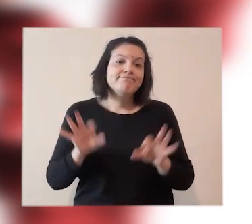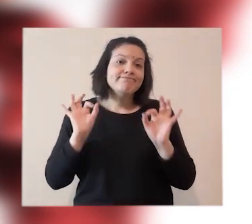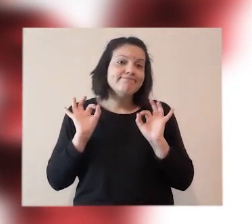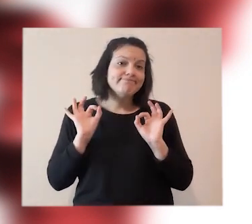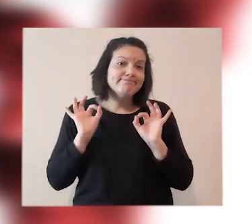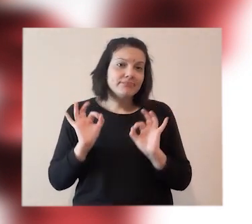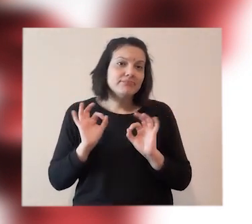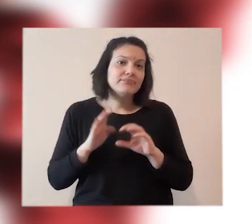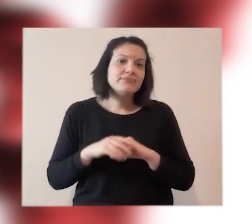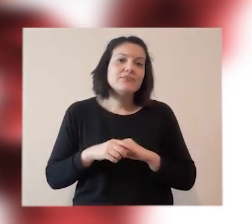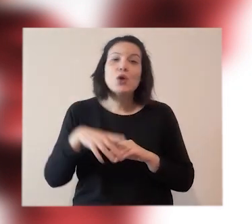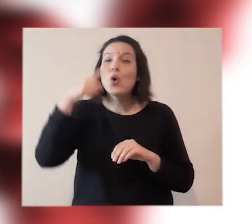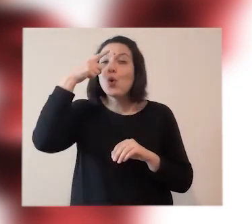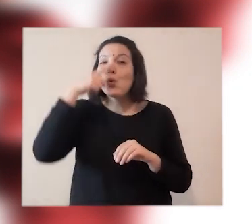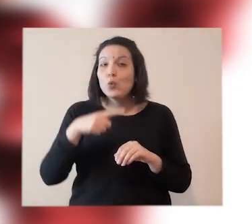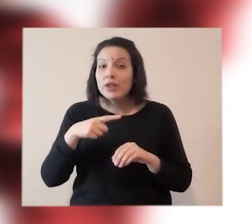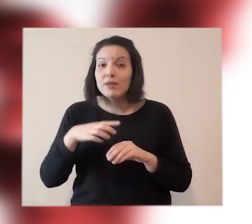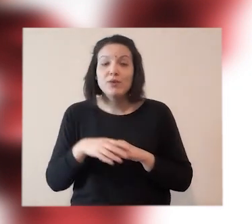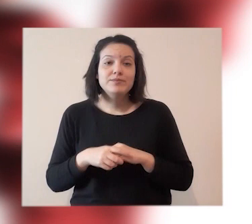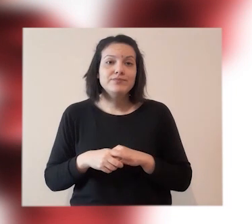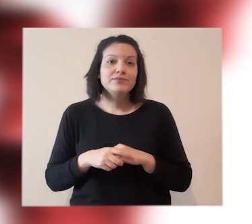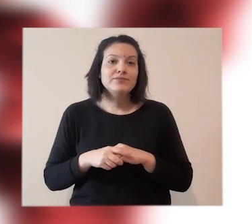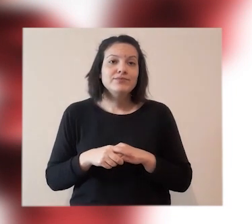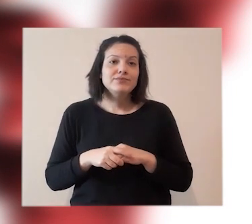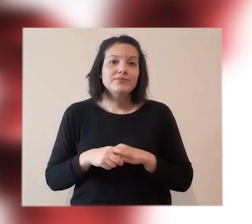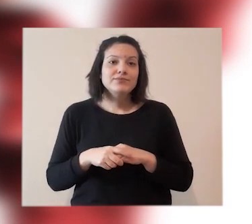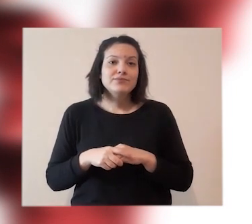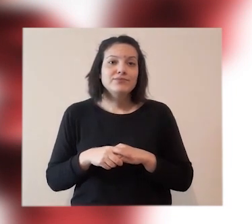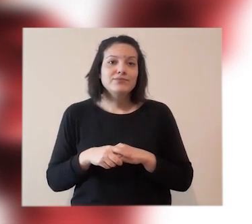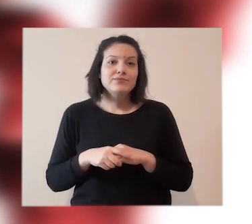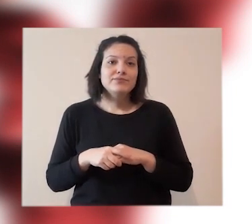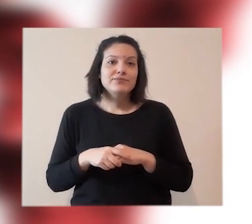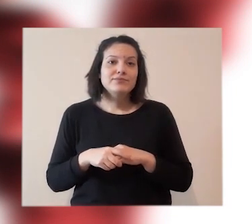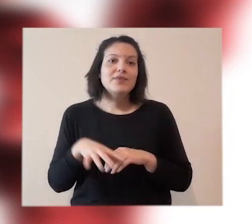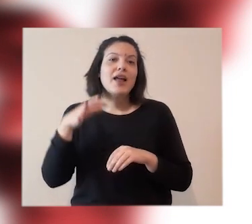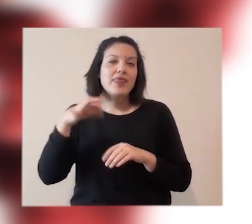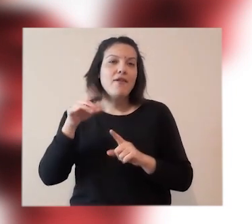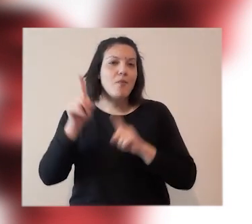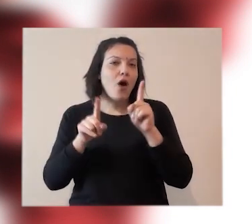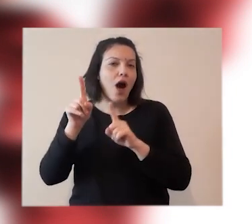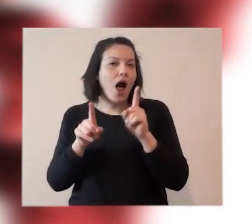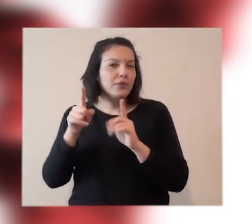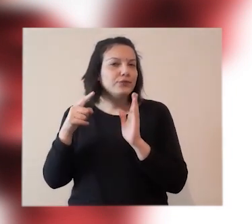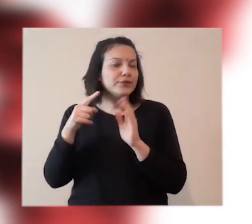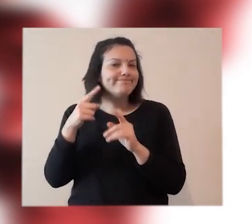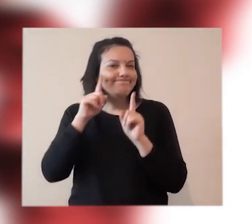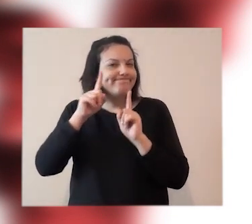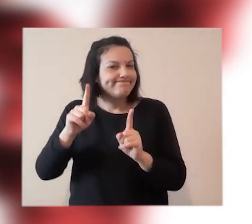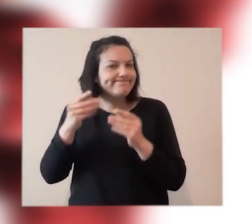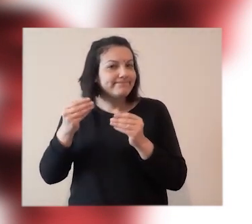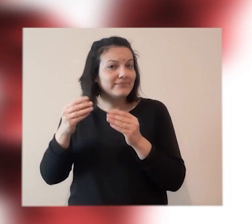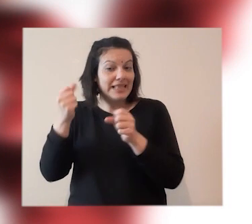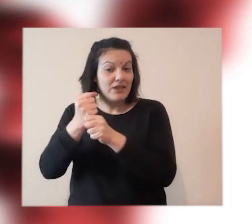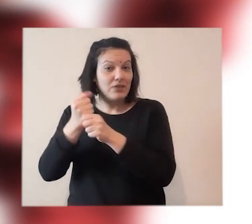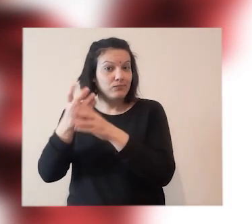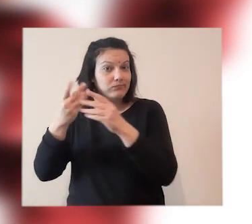Bueno, por último, vamos a tener que tener ciertas precauciones en el regreso a casa,